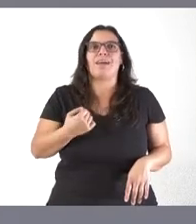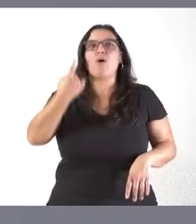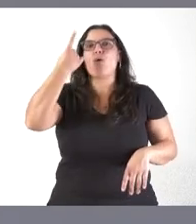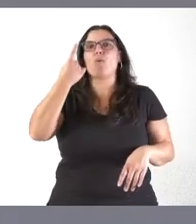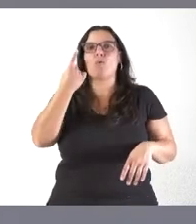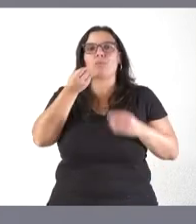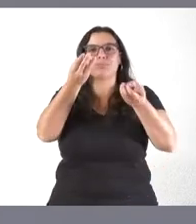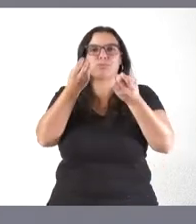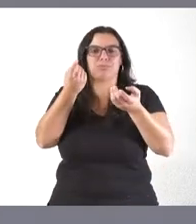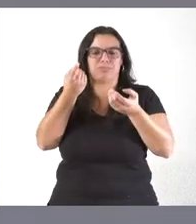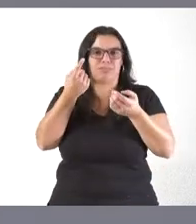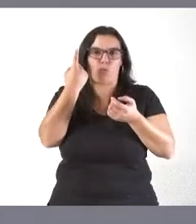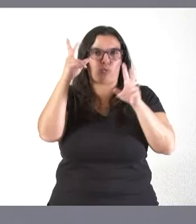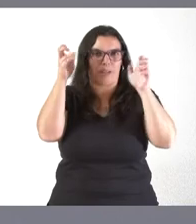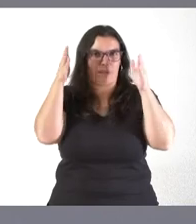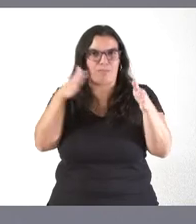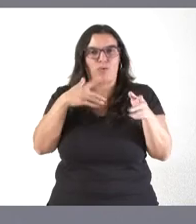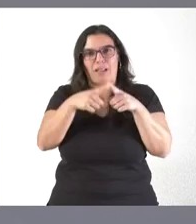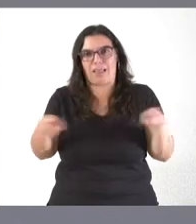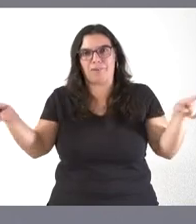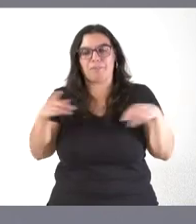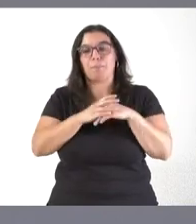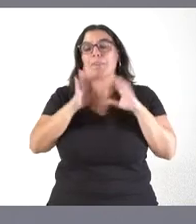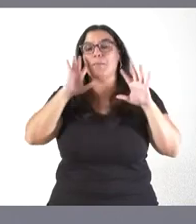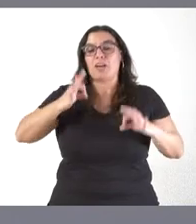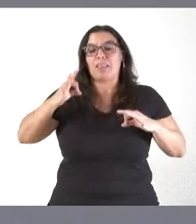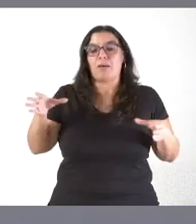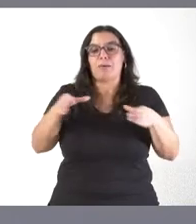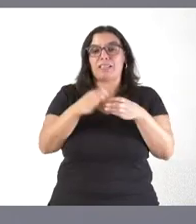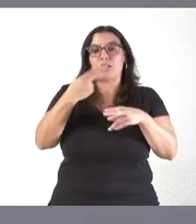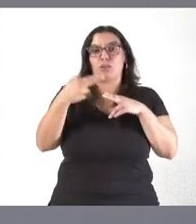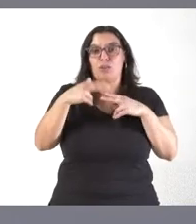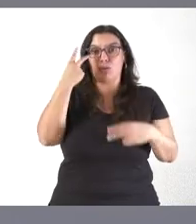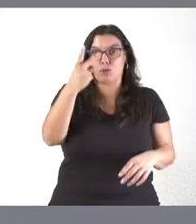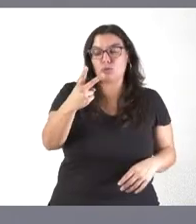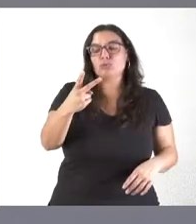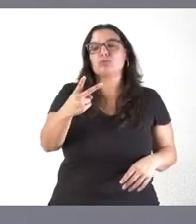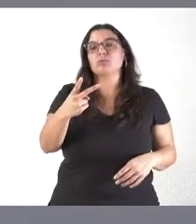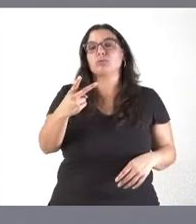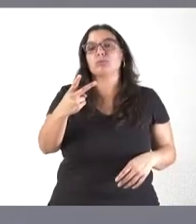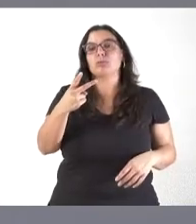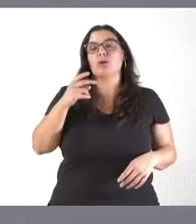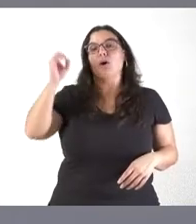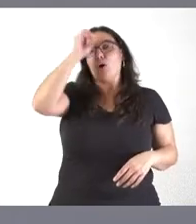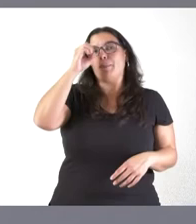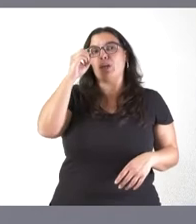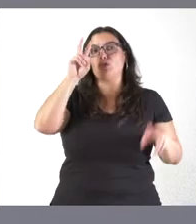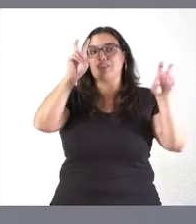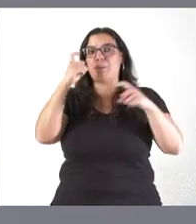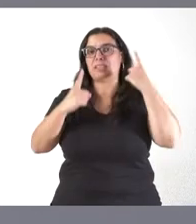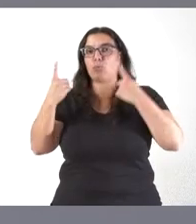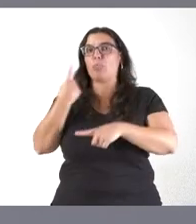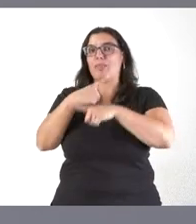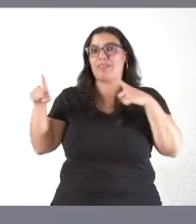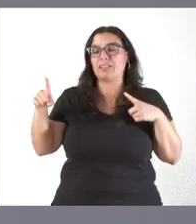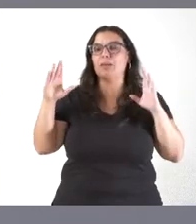pero sí que es verdad que aunque dos partidos distintos y que estemos posiciones diferentes sobre algunas materias sí